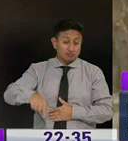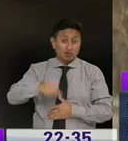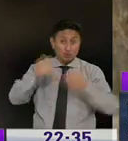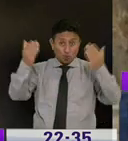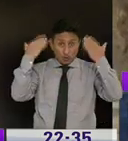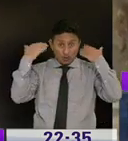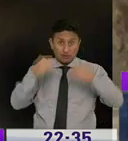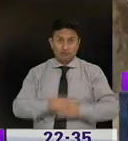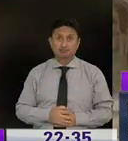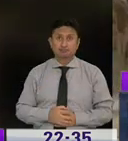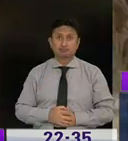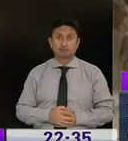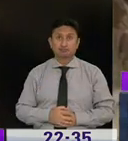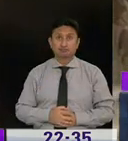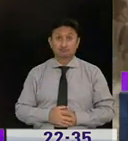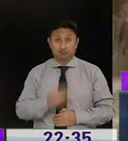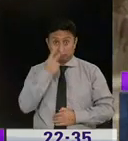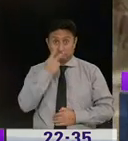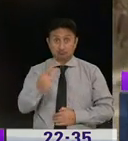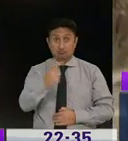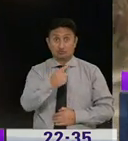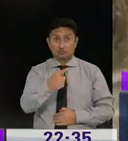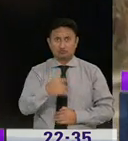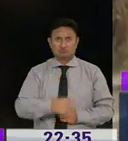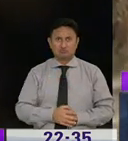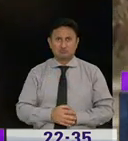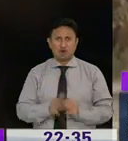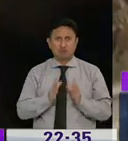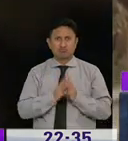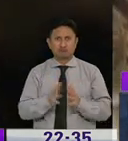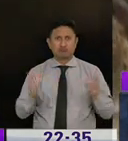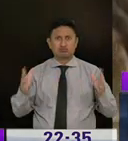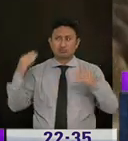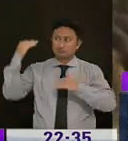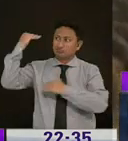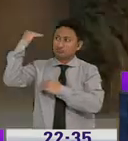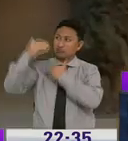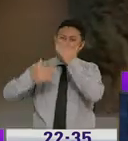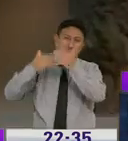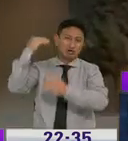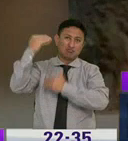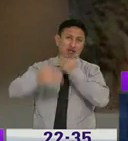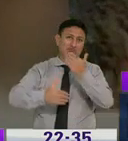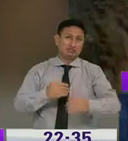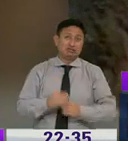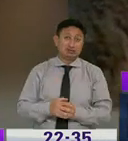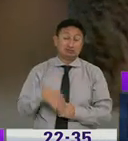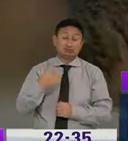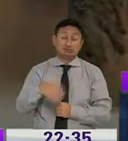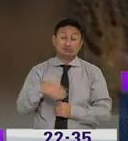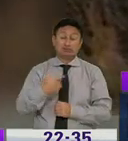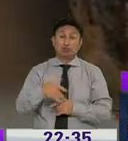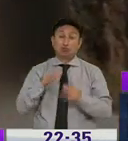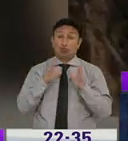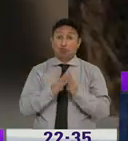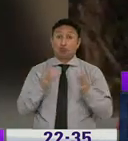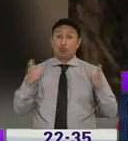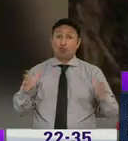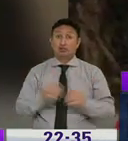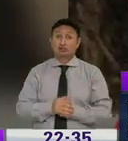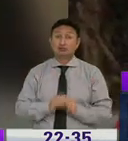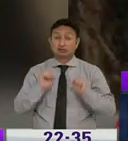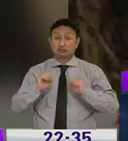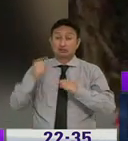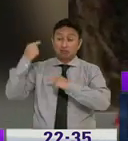Guayaquil. ¿Lo vio? Son toneladas de material que caen sobre la calzada. Una importante cantidad de tierra, piedras y polvo que